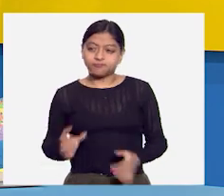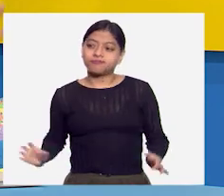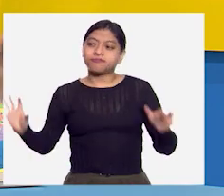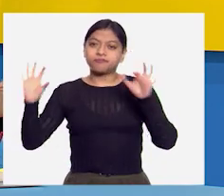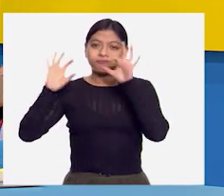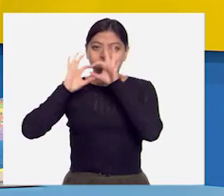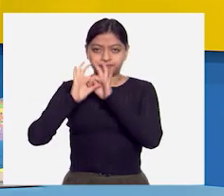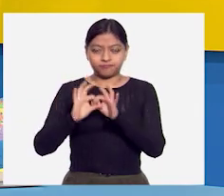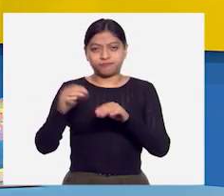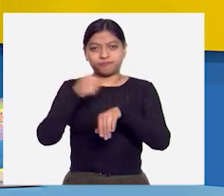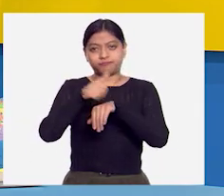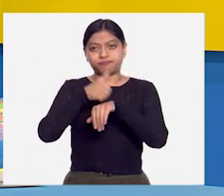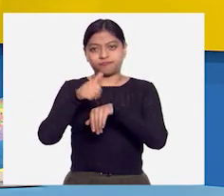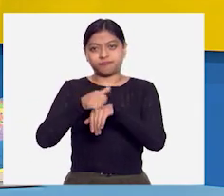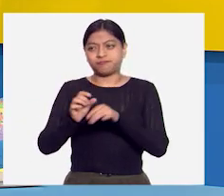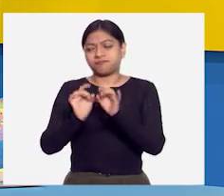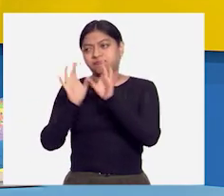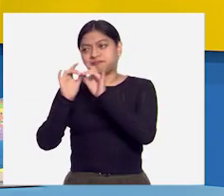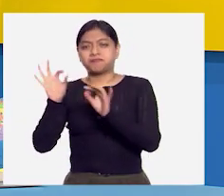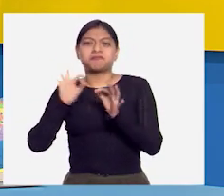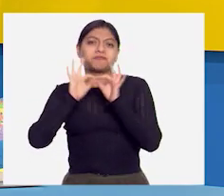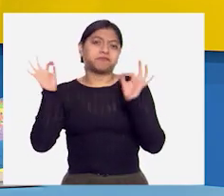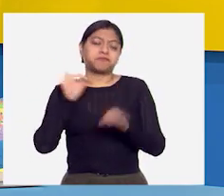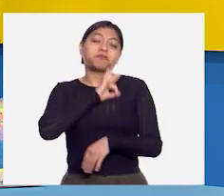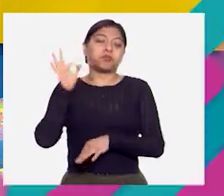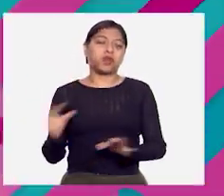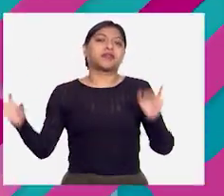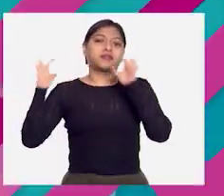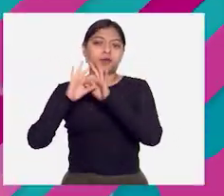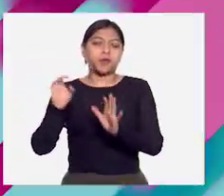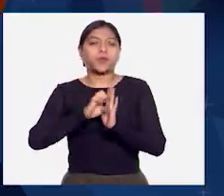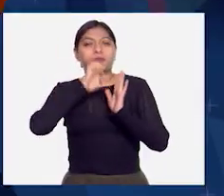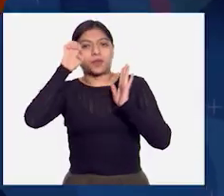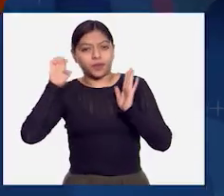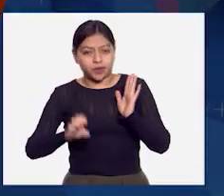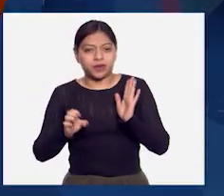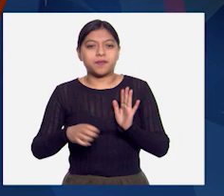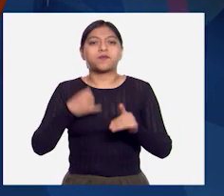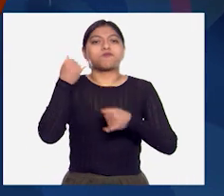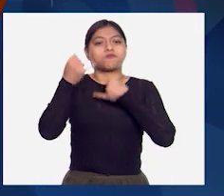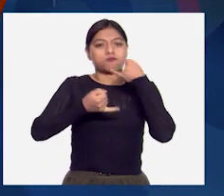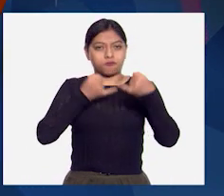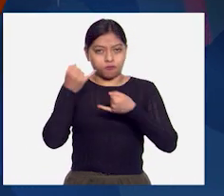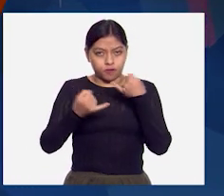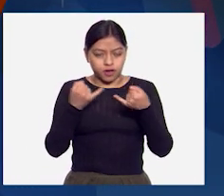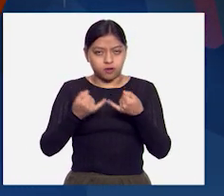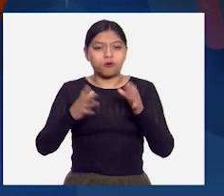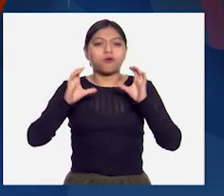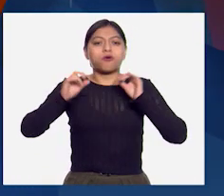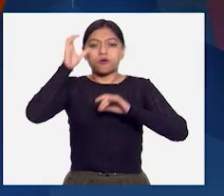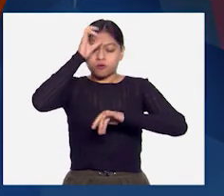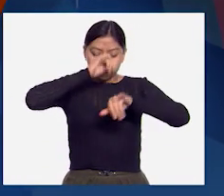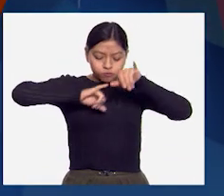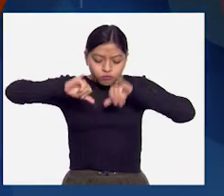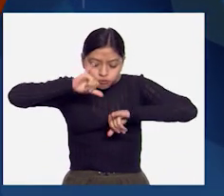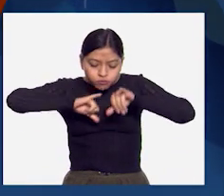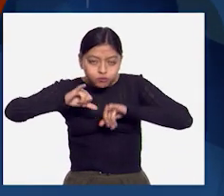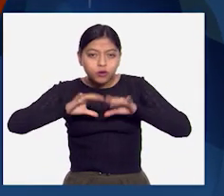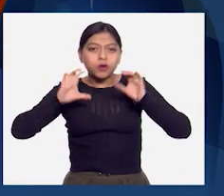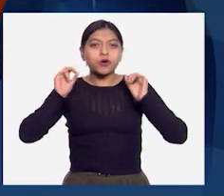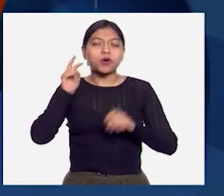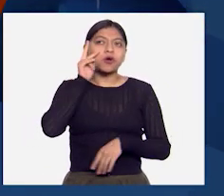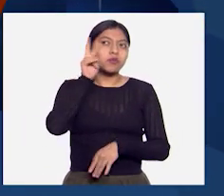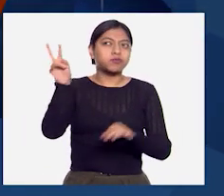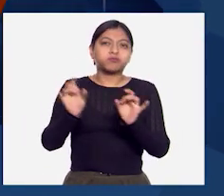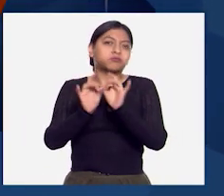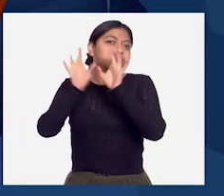una gran variedad de situaciones. Por ejemplo, los resultados de un juego, de un experimento, al observar un